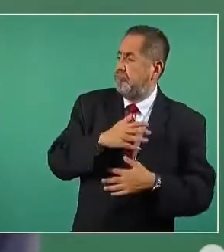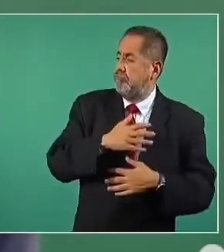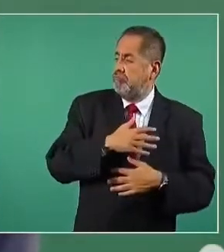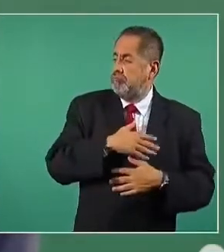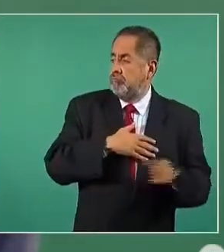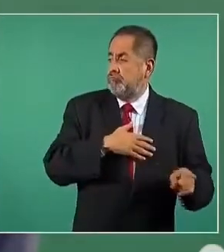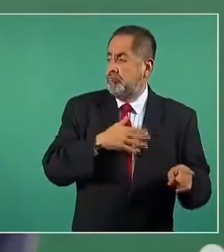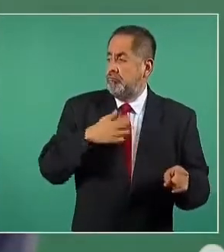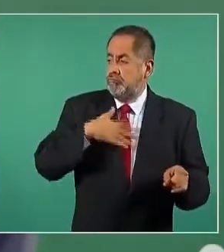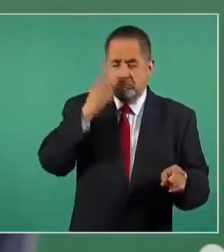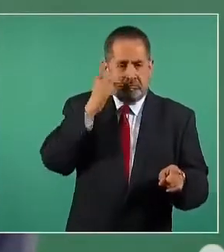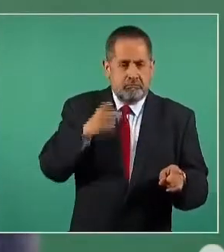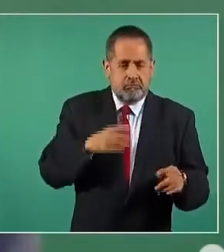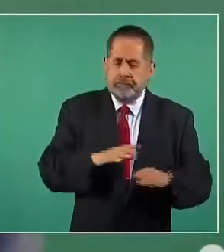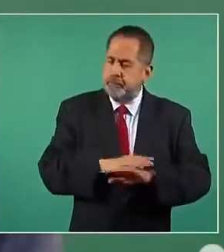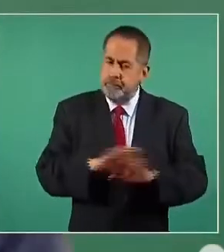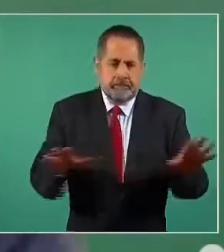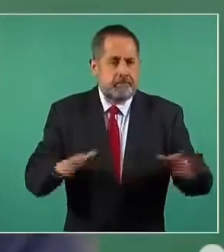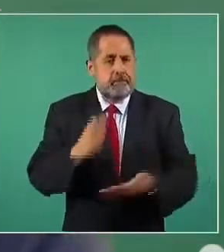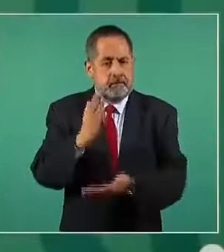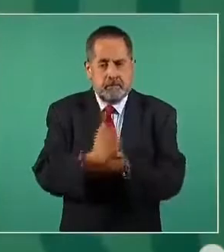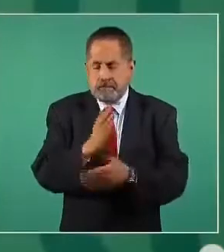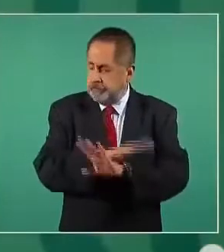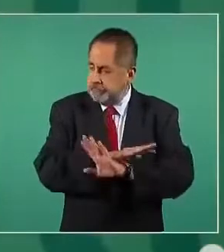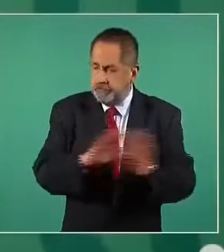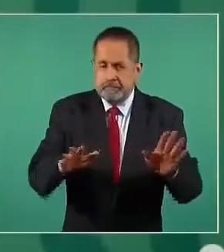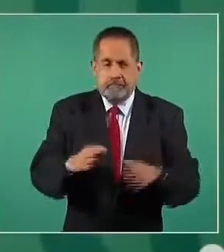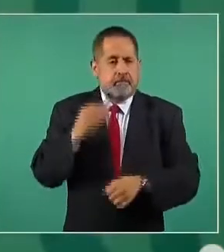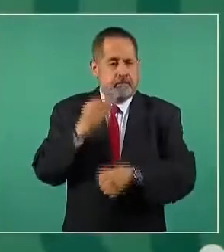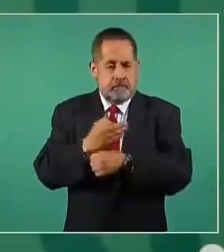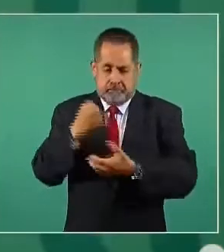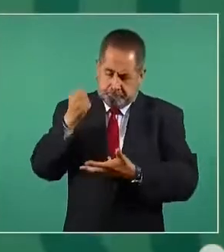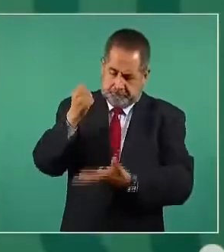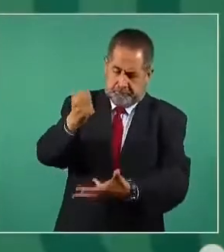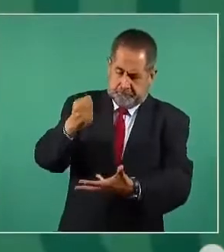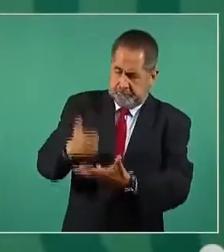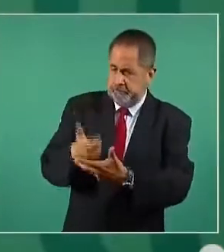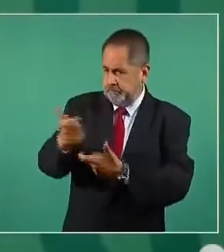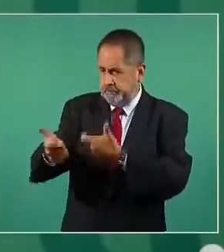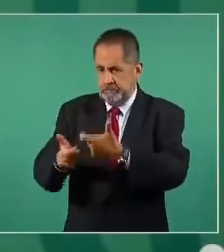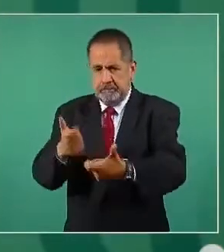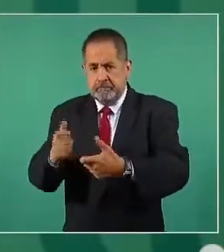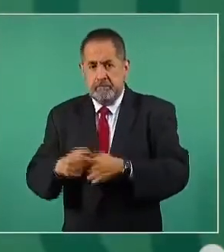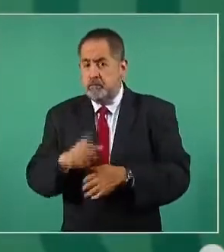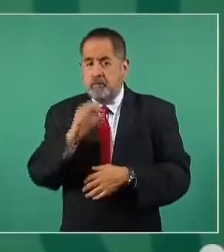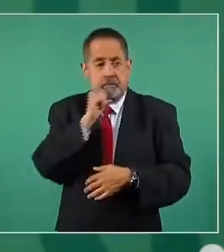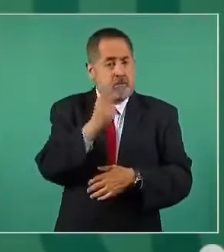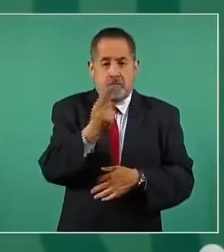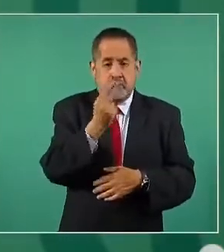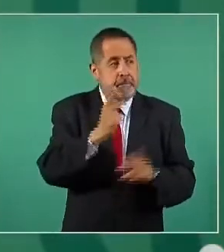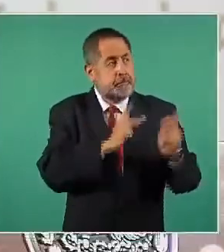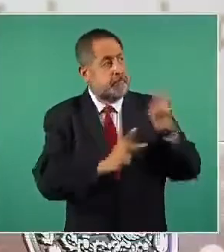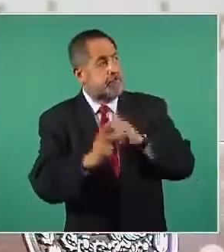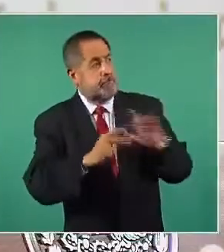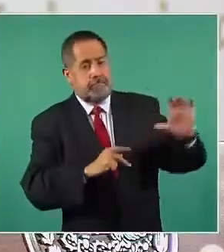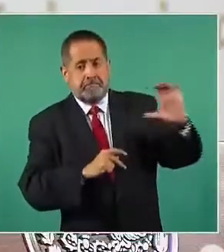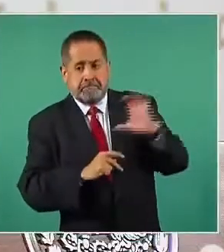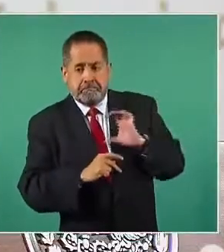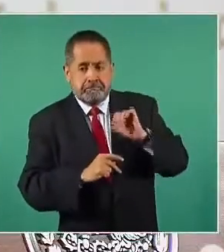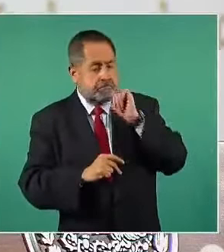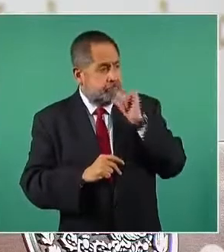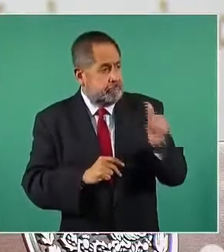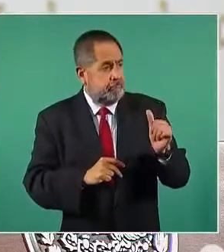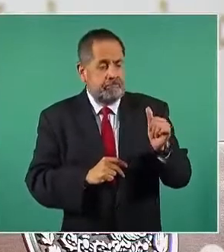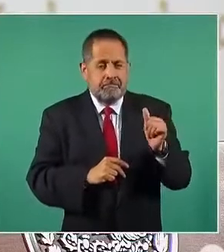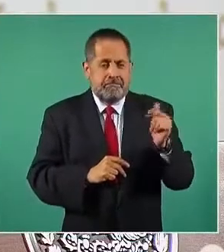Ahora no, ahora todo es presupuesto, no es crédito, ni son